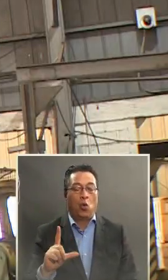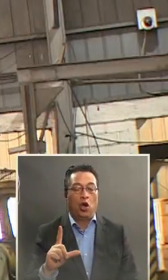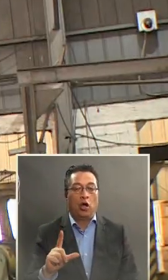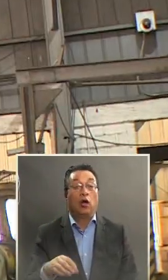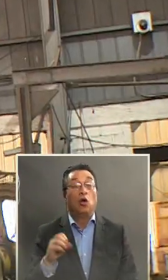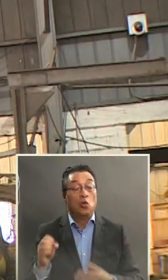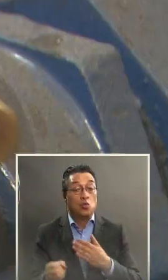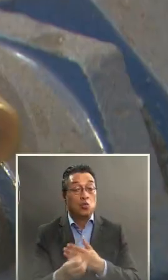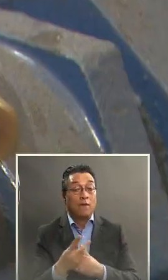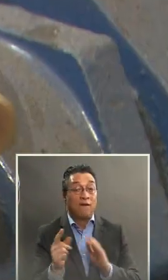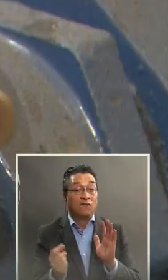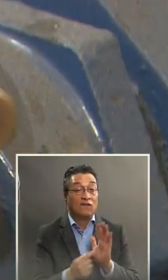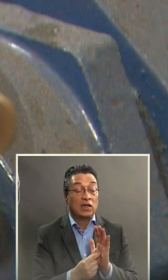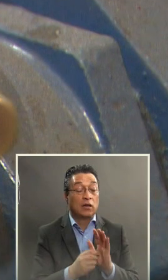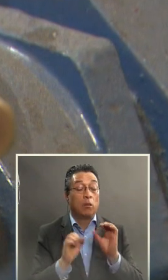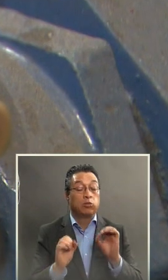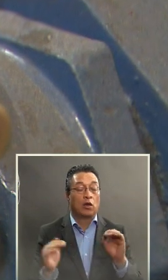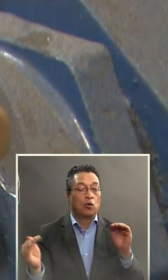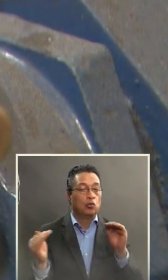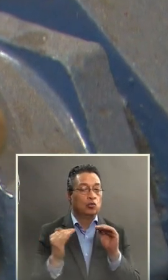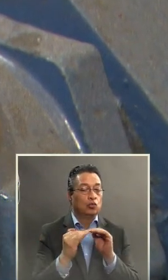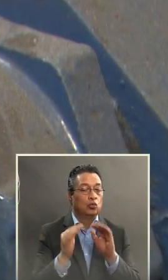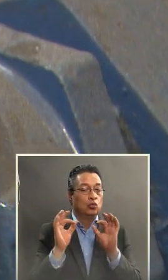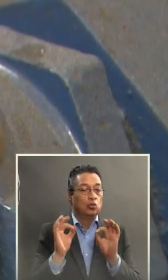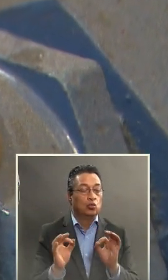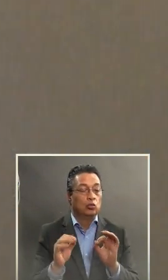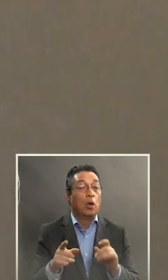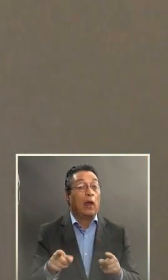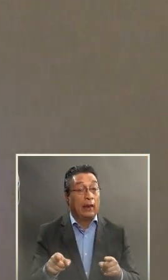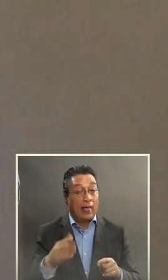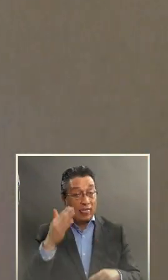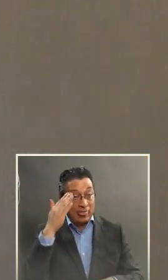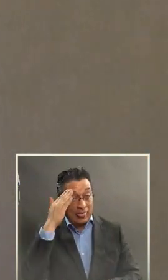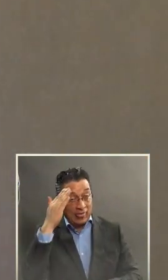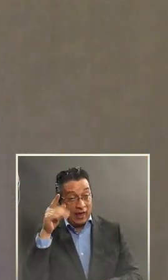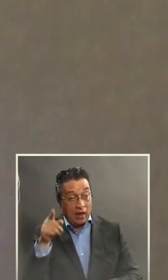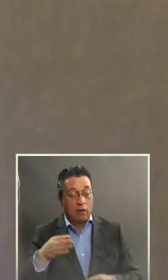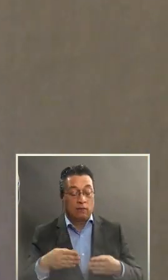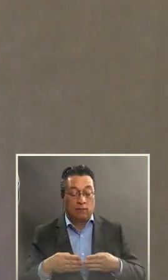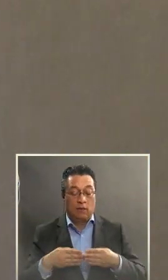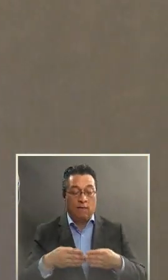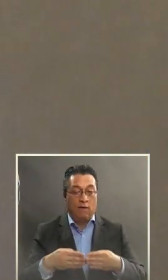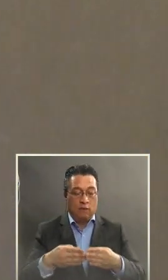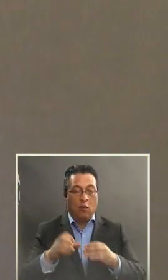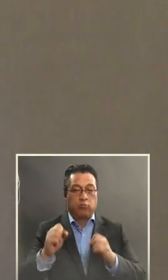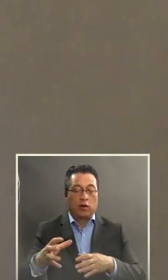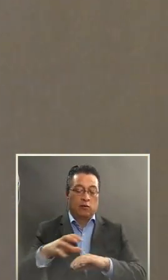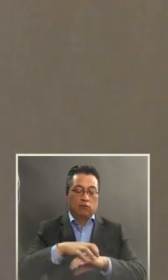fecha podría coincidir con la posibilidad que ese mismo día el barco pueda descargar en el puerto.